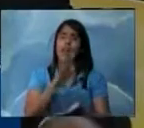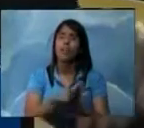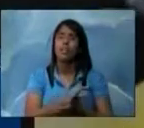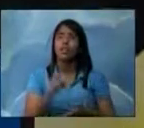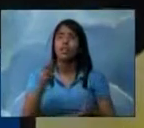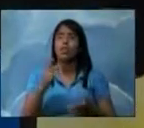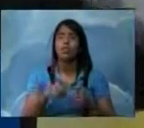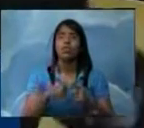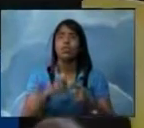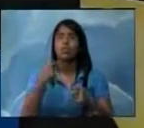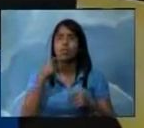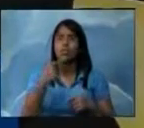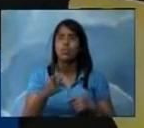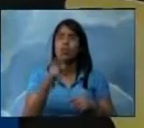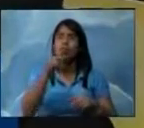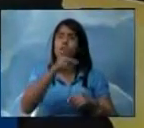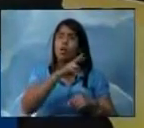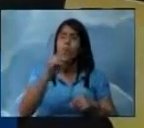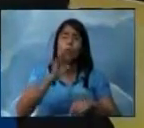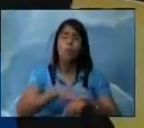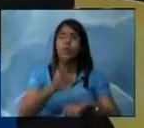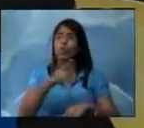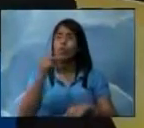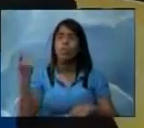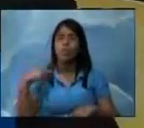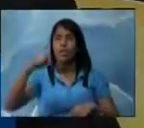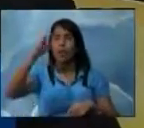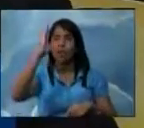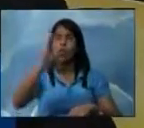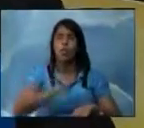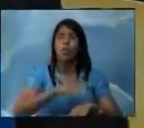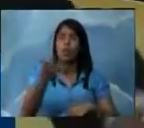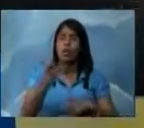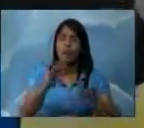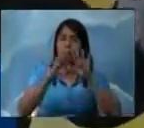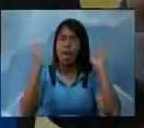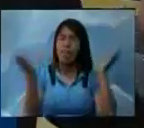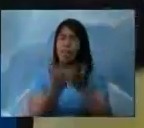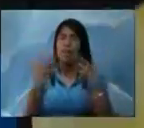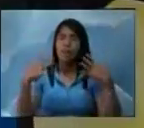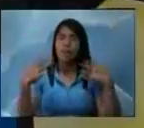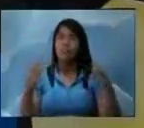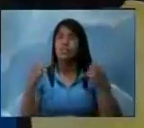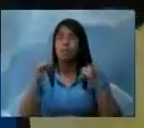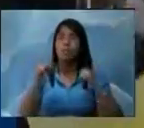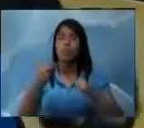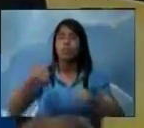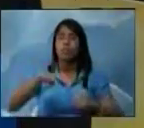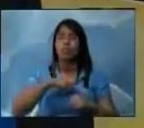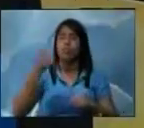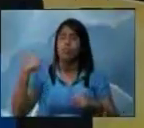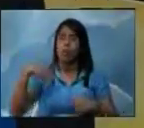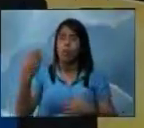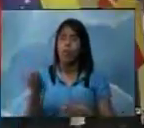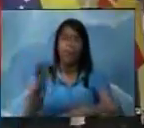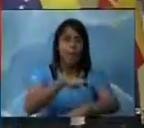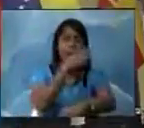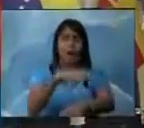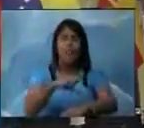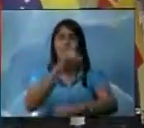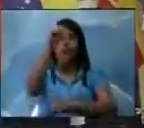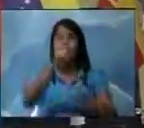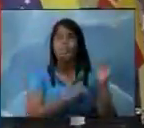les decía a ustedes, porque no tienen al Señor, porque aunque la tierra tiemble, nosotros tenemos que cantarle